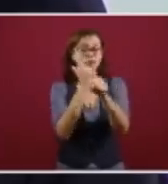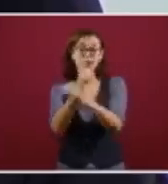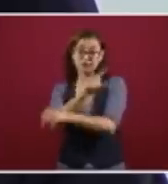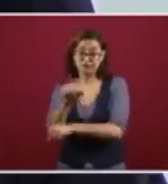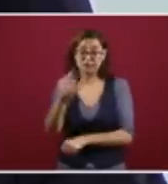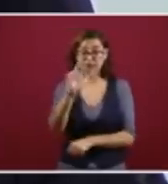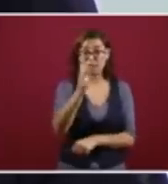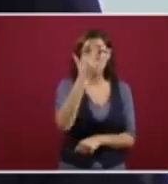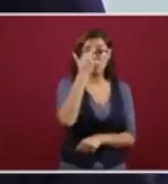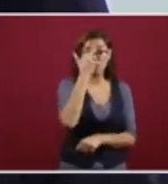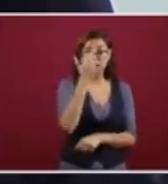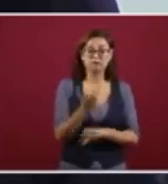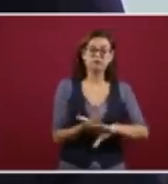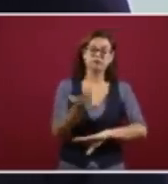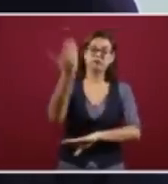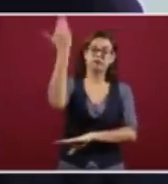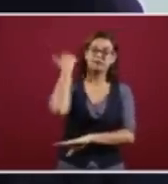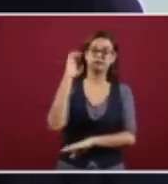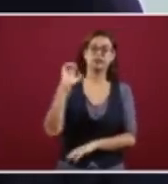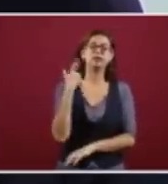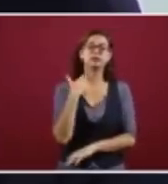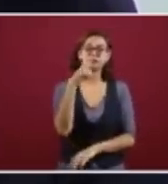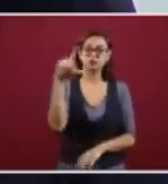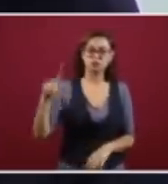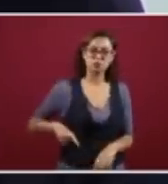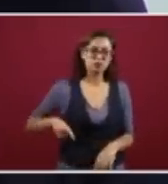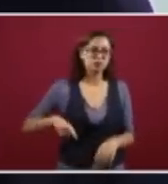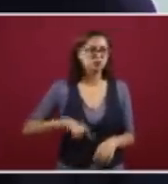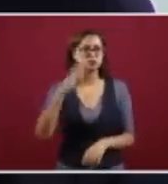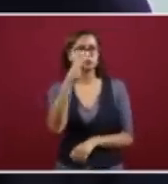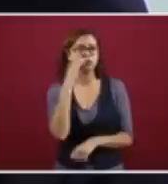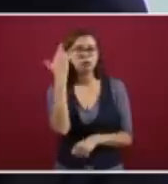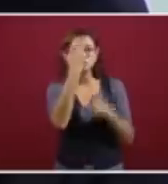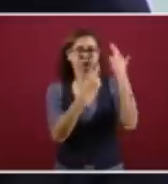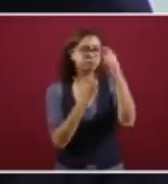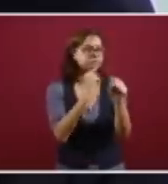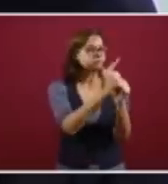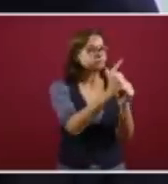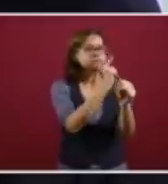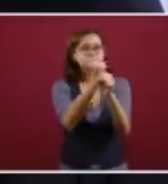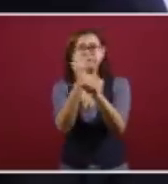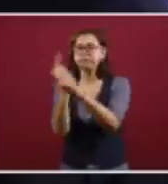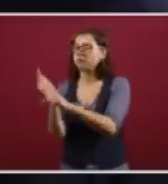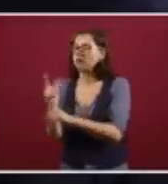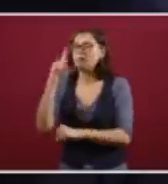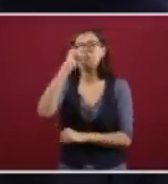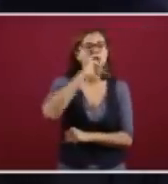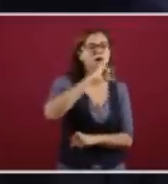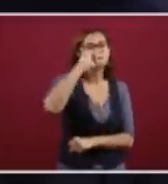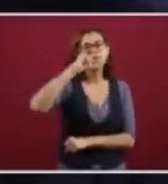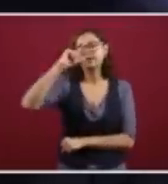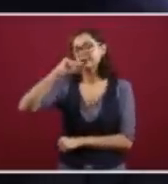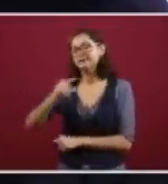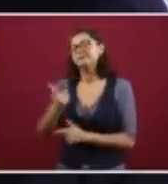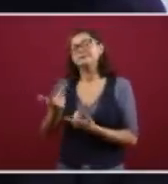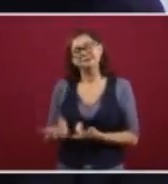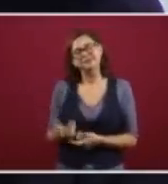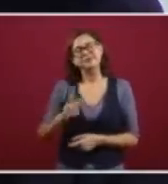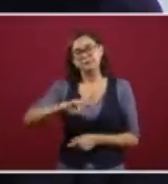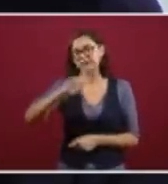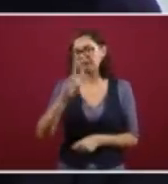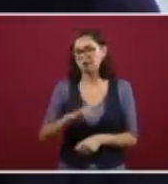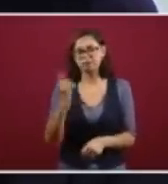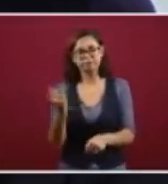los dictámenes que se hicieron sobre las escuelas. Bueno, en muchos casos se han tenido que volver a hacer con la participación de